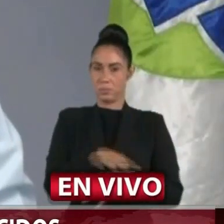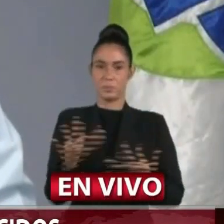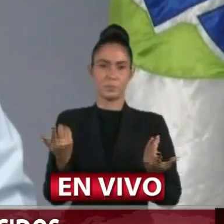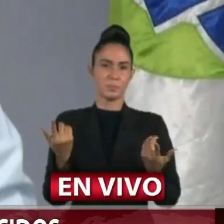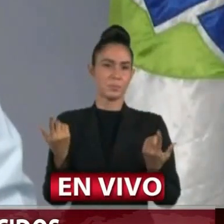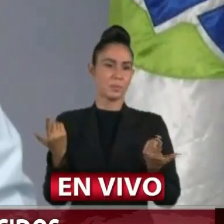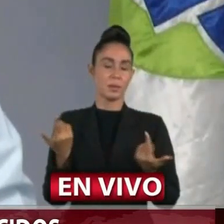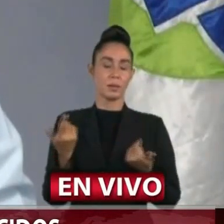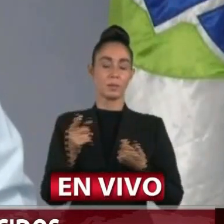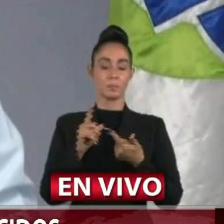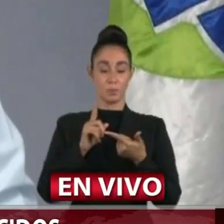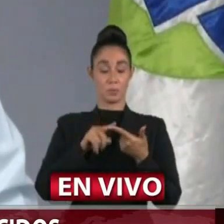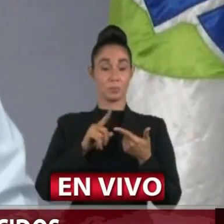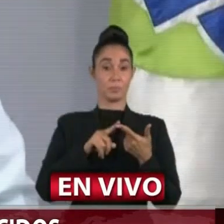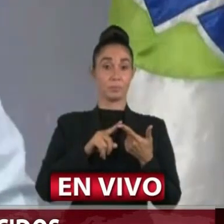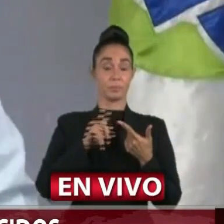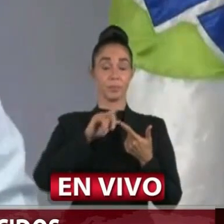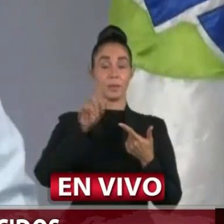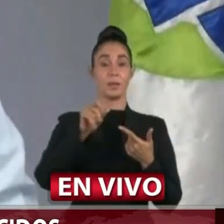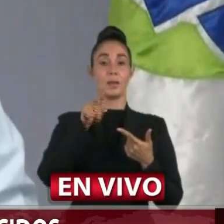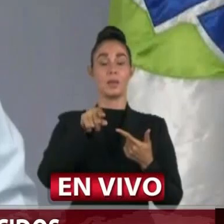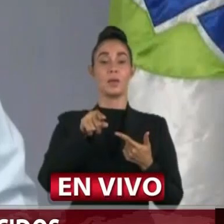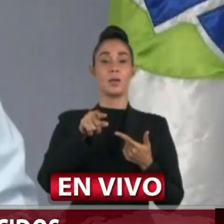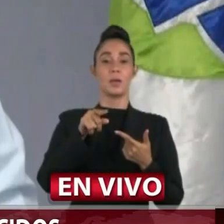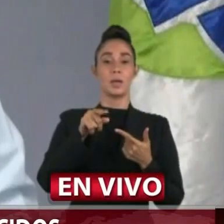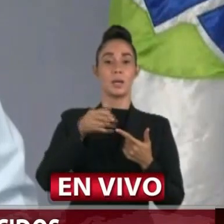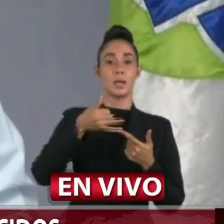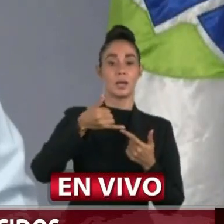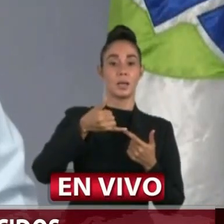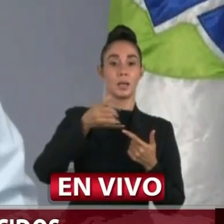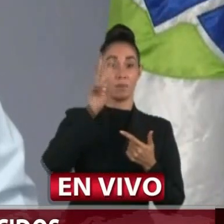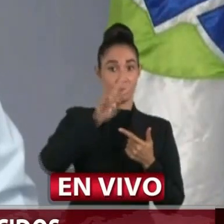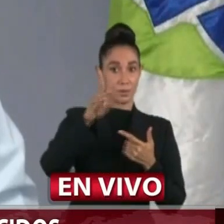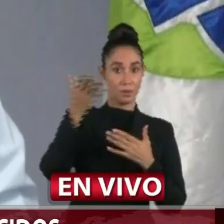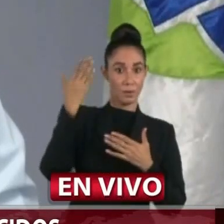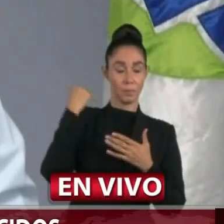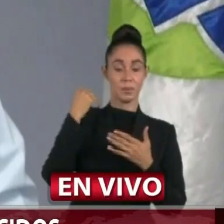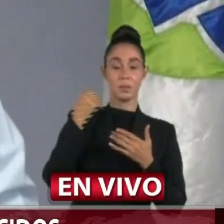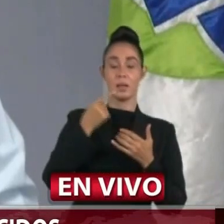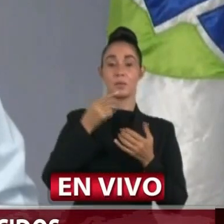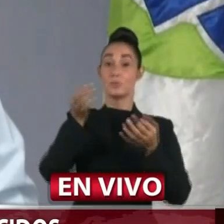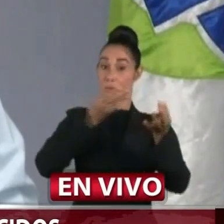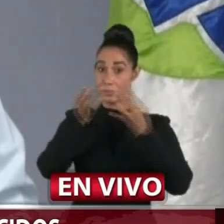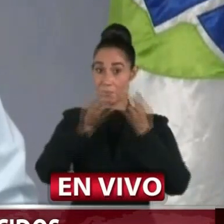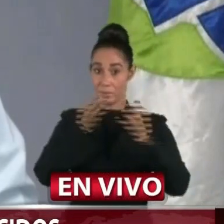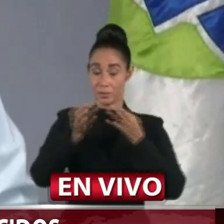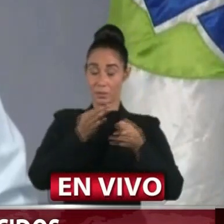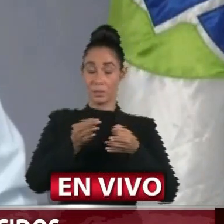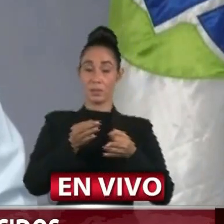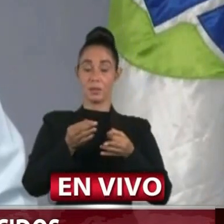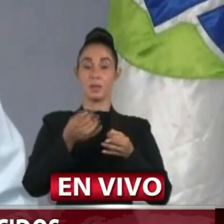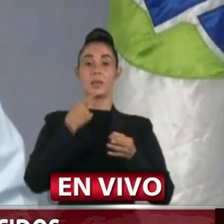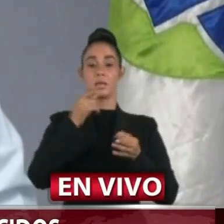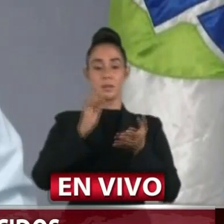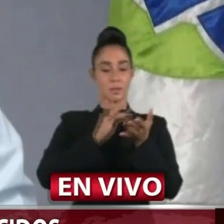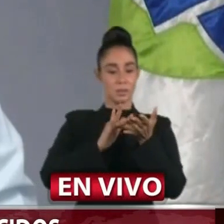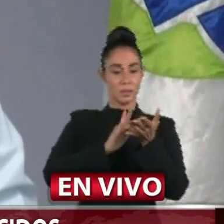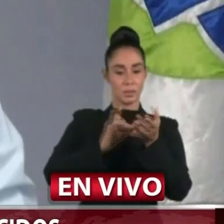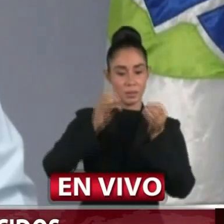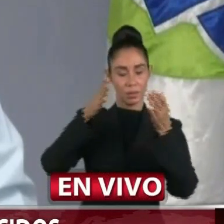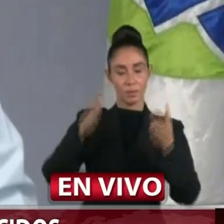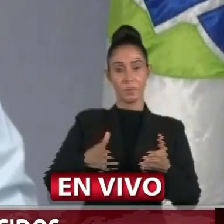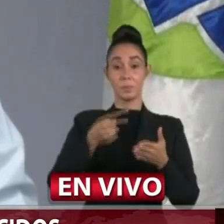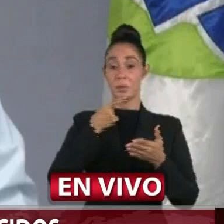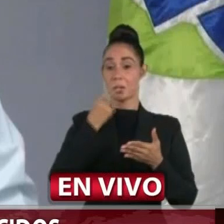Bueno, empezando por lo último, yo en la última rueda de prensa del viernes pasado hice una observación en ese